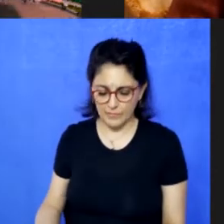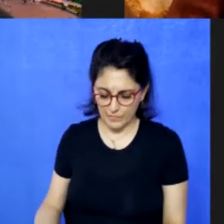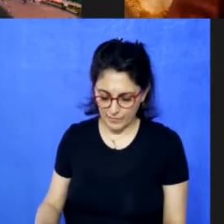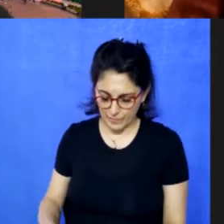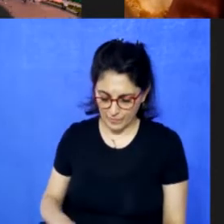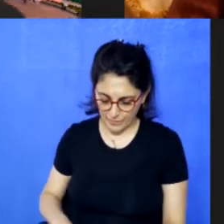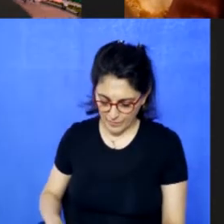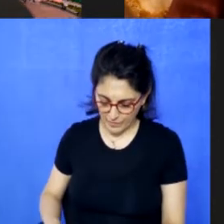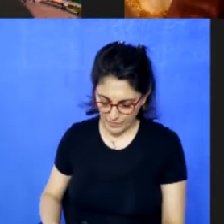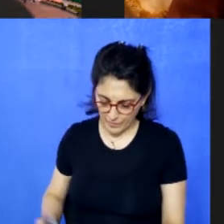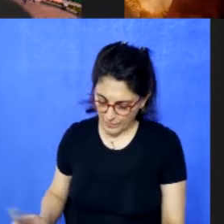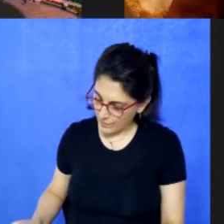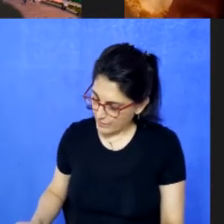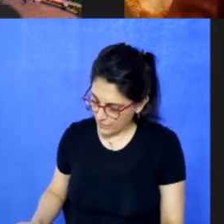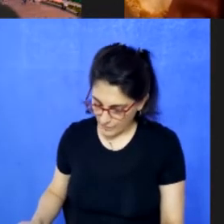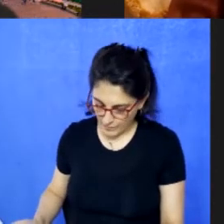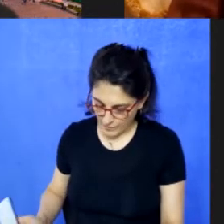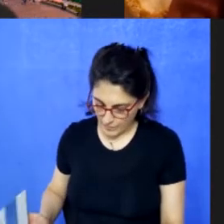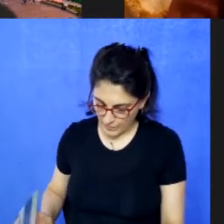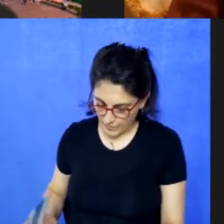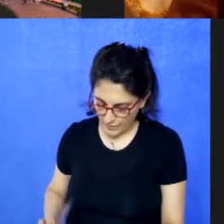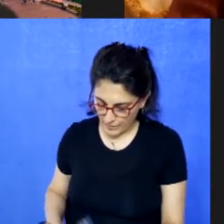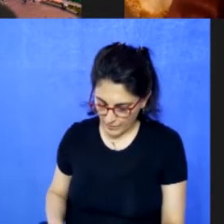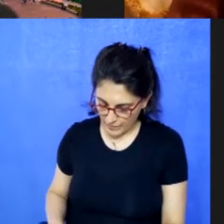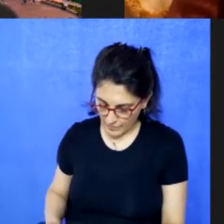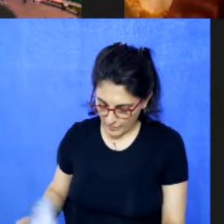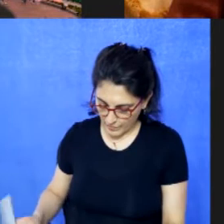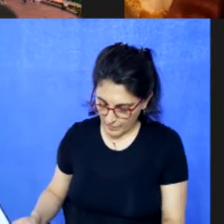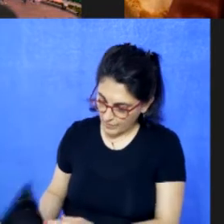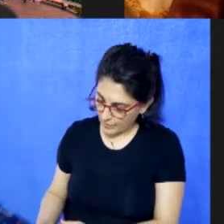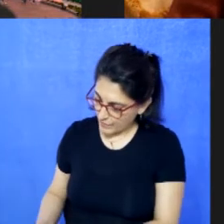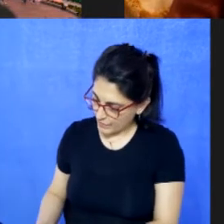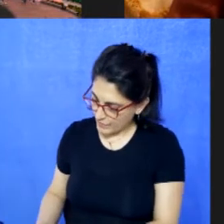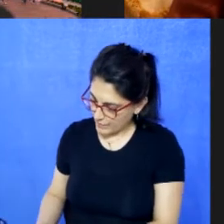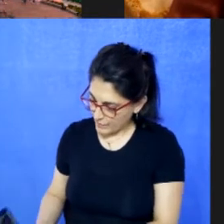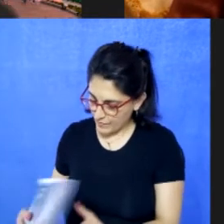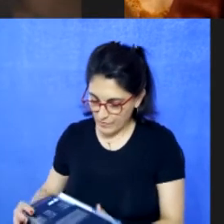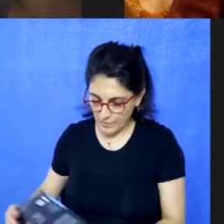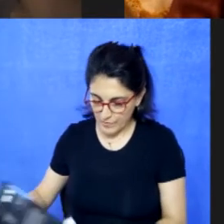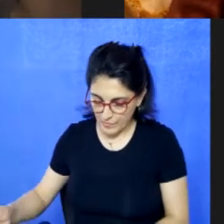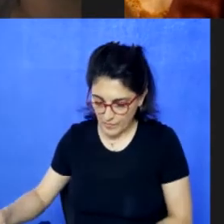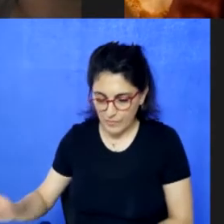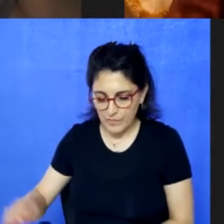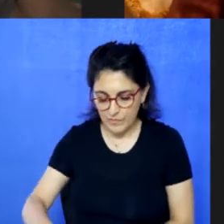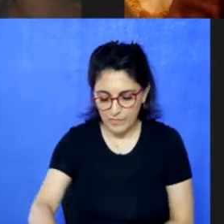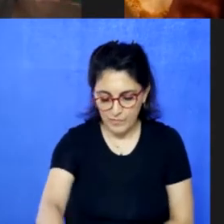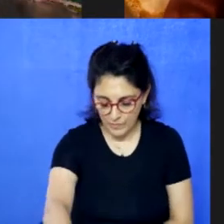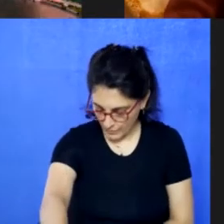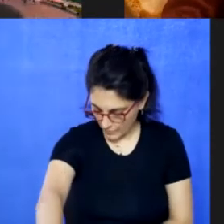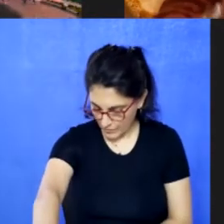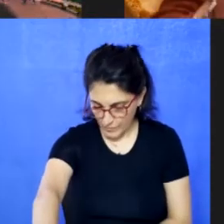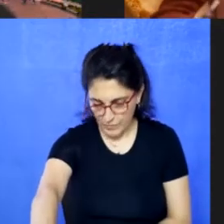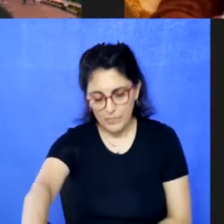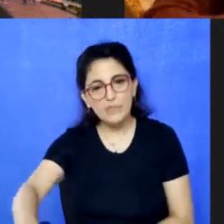tenés un cantucho que se vende, que se comercializa, que yo lo probé varias veces, y son